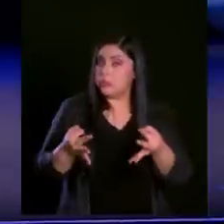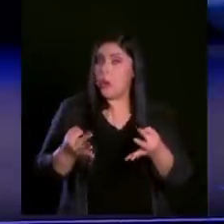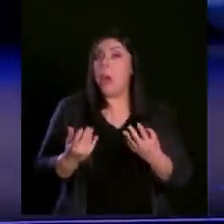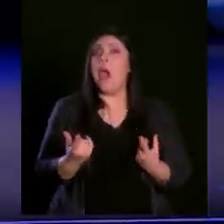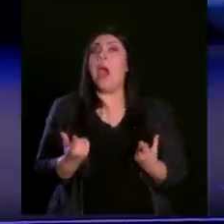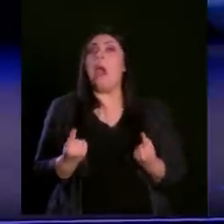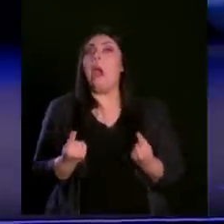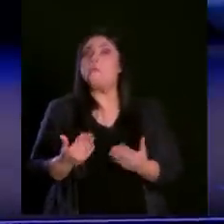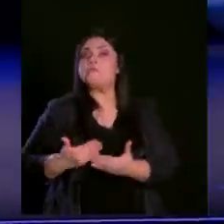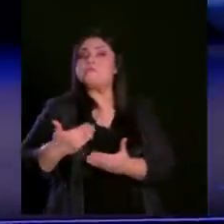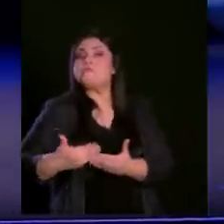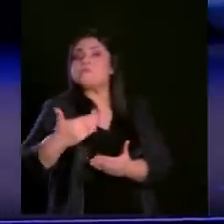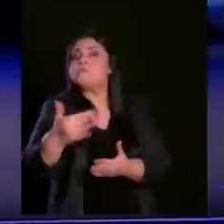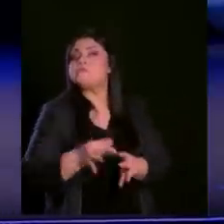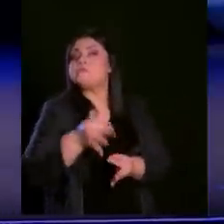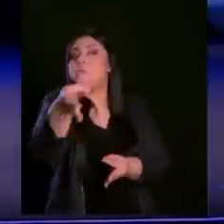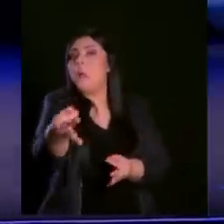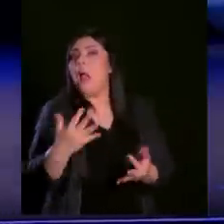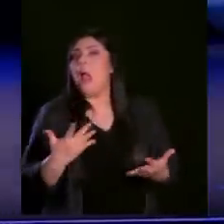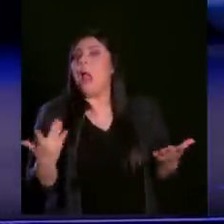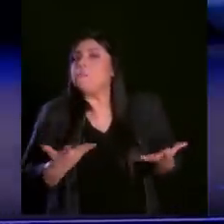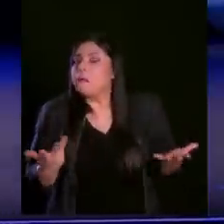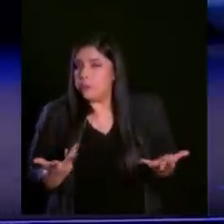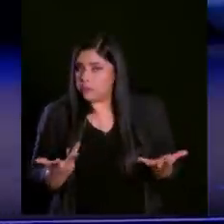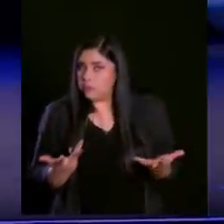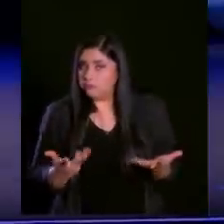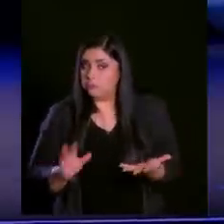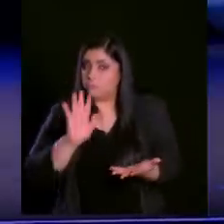y el futuro de sus generaciones